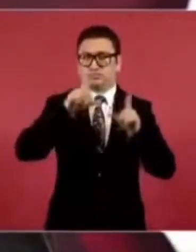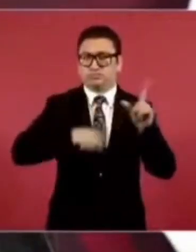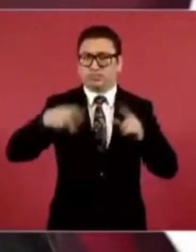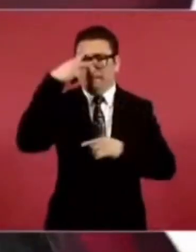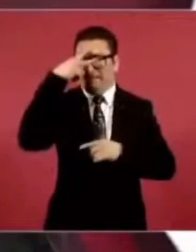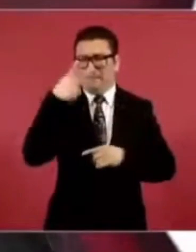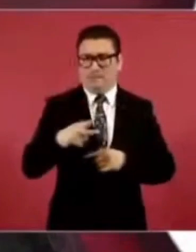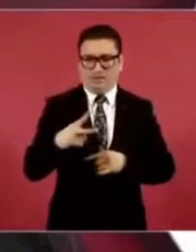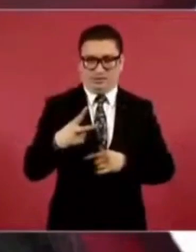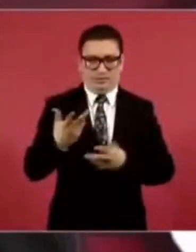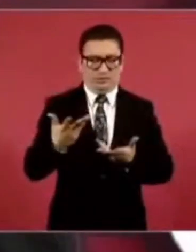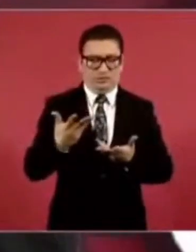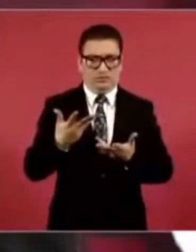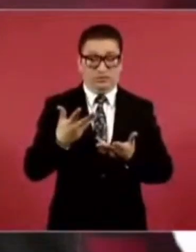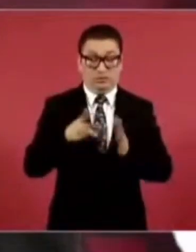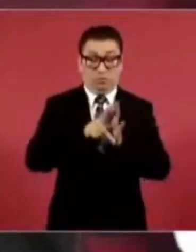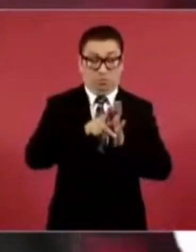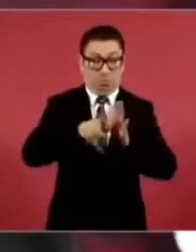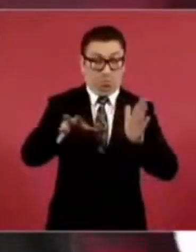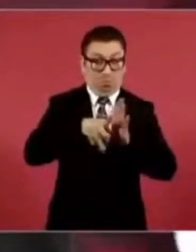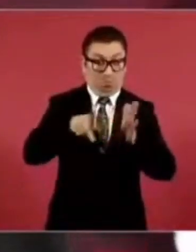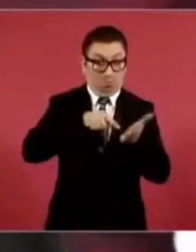Primero es un menosprecio